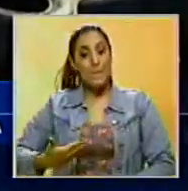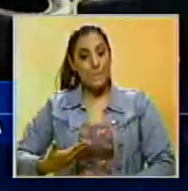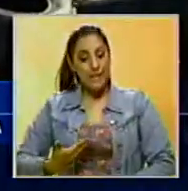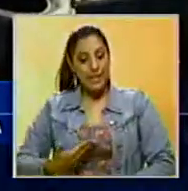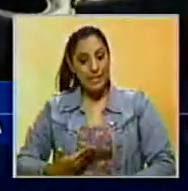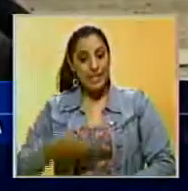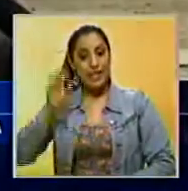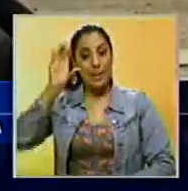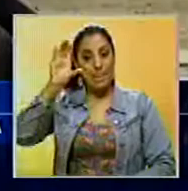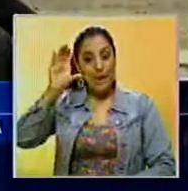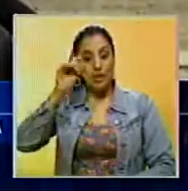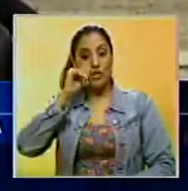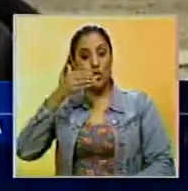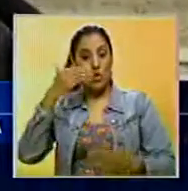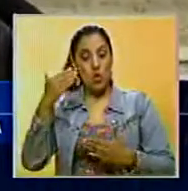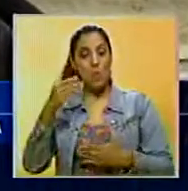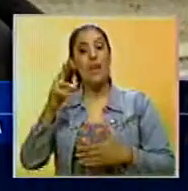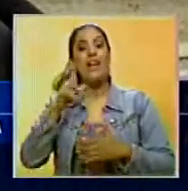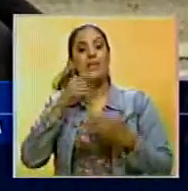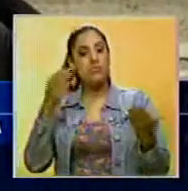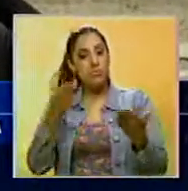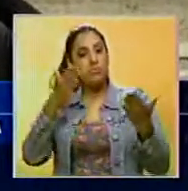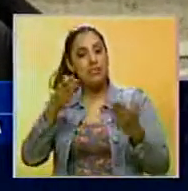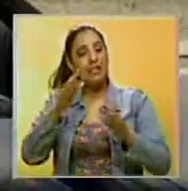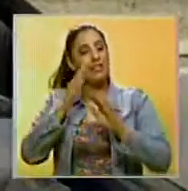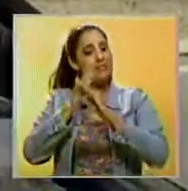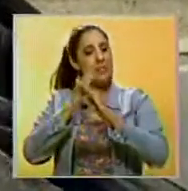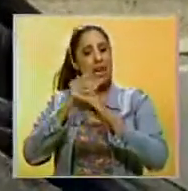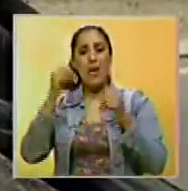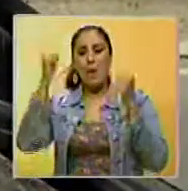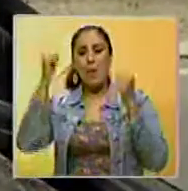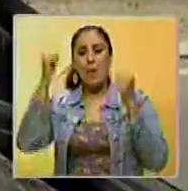del país françois hollande instó a detener las manifestaciones